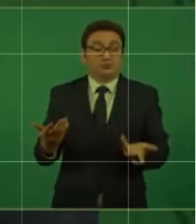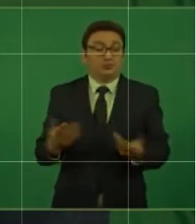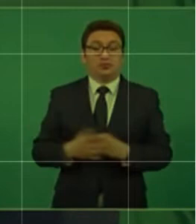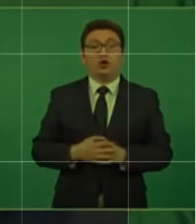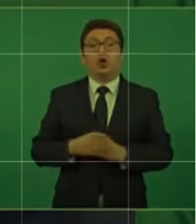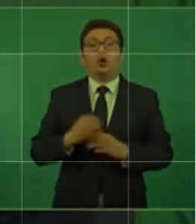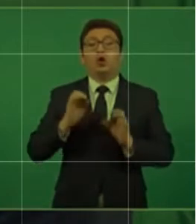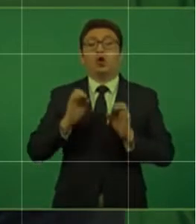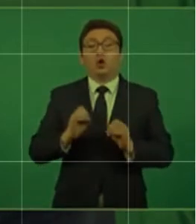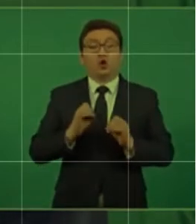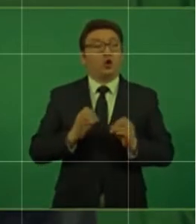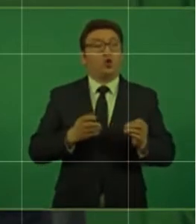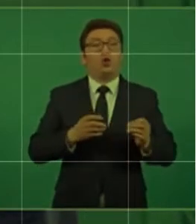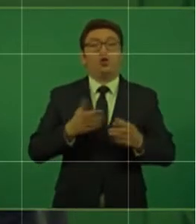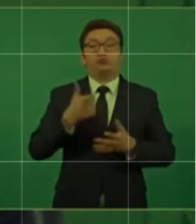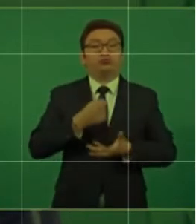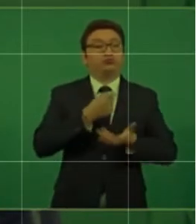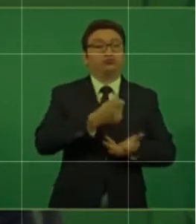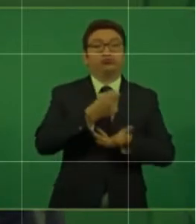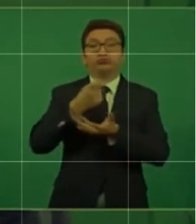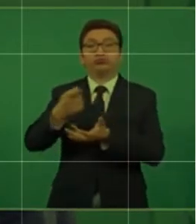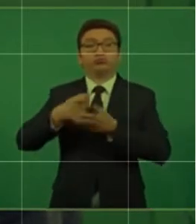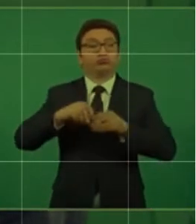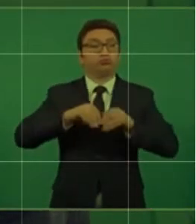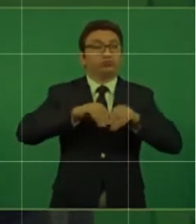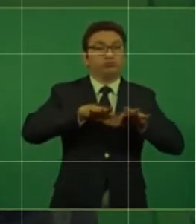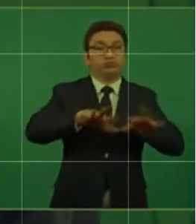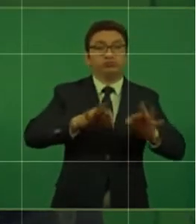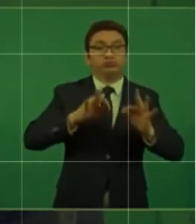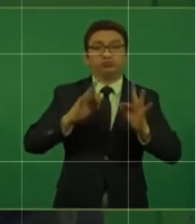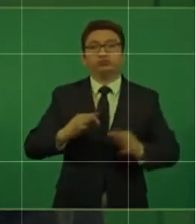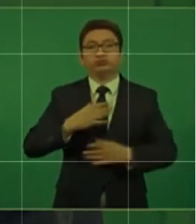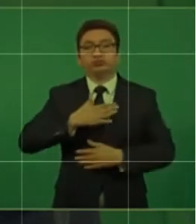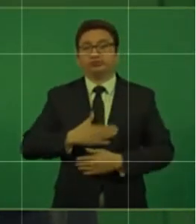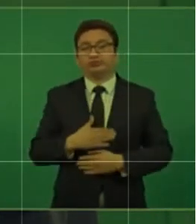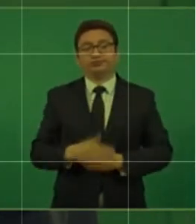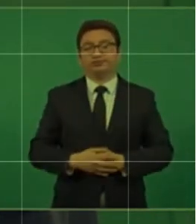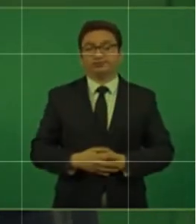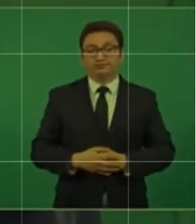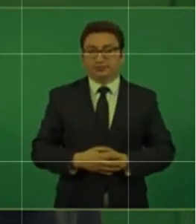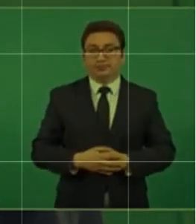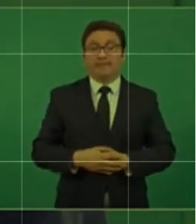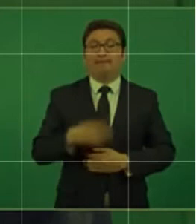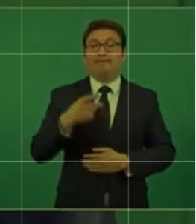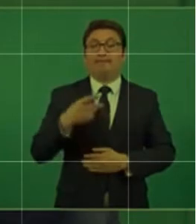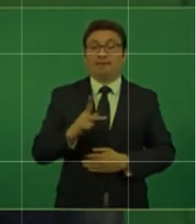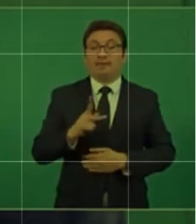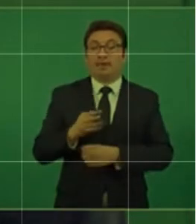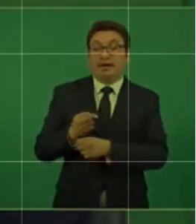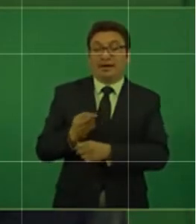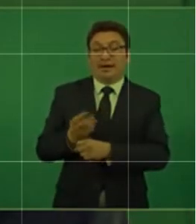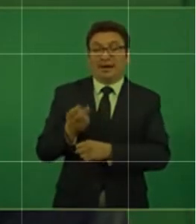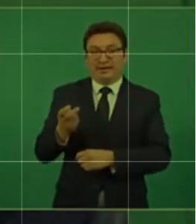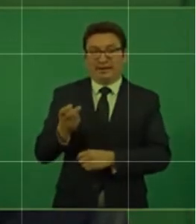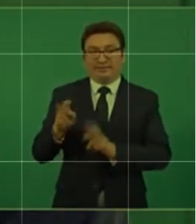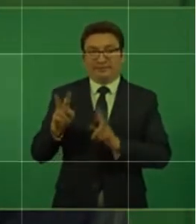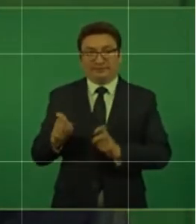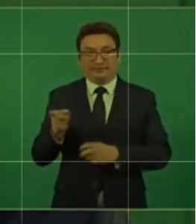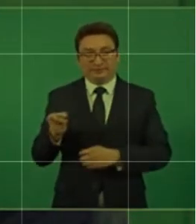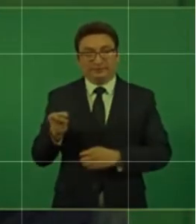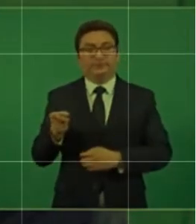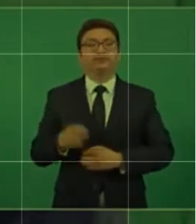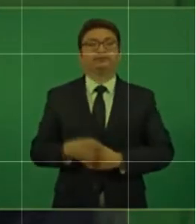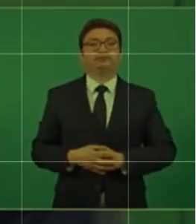se distribuía el presupuesto con justicia. Pero en este caso